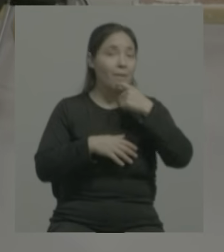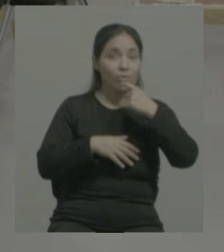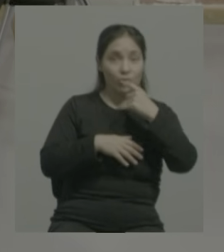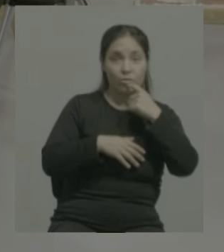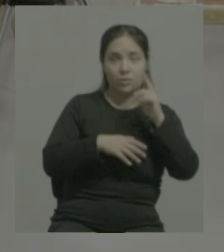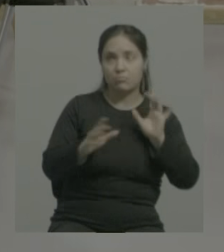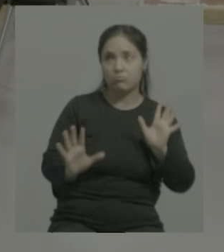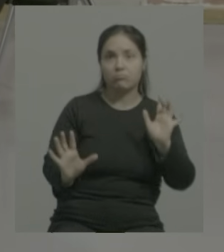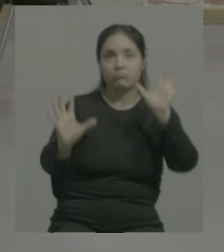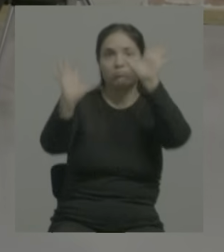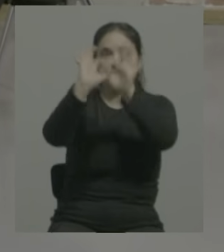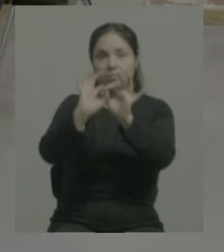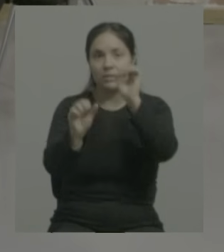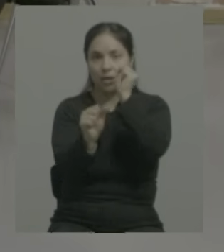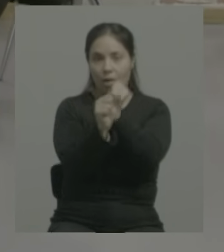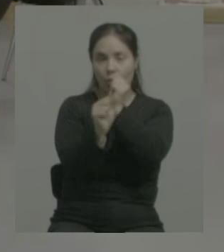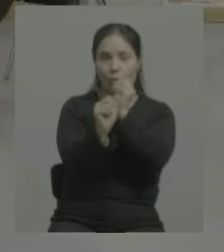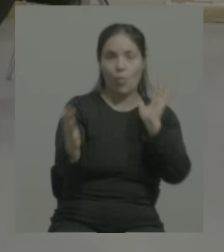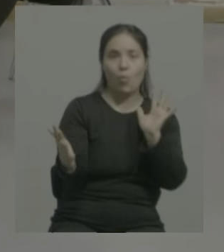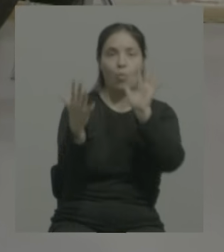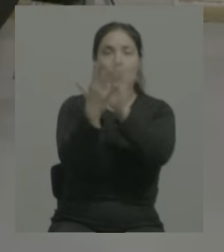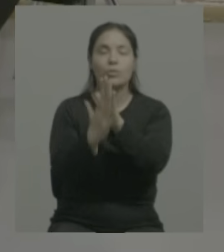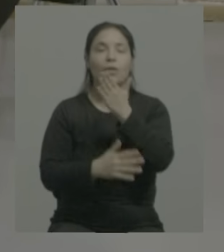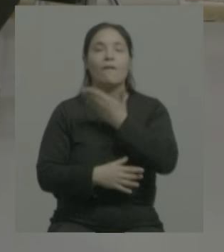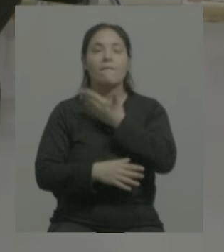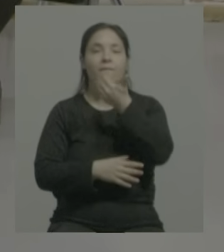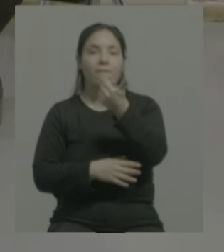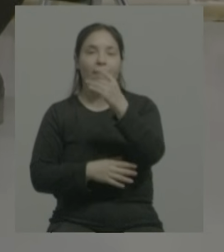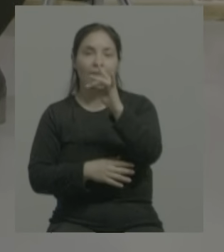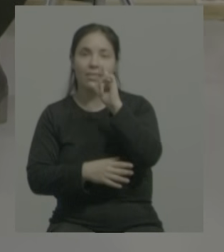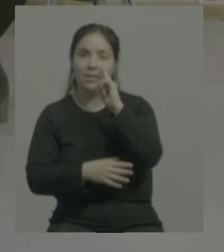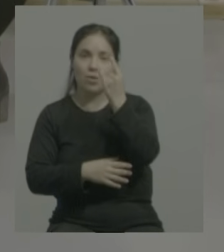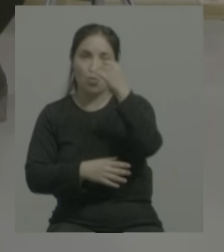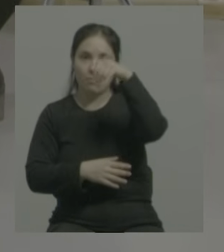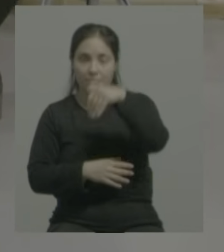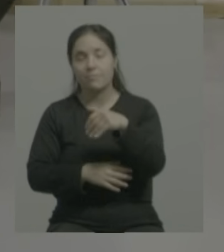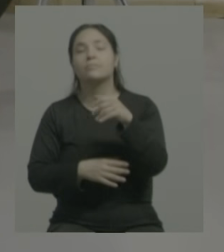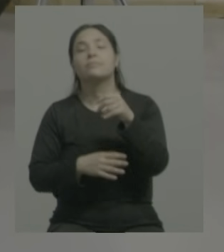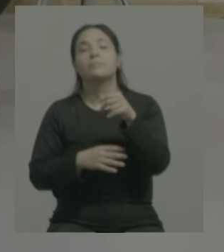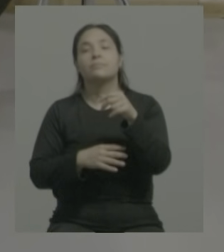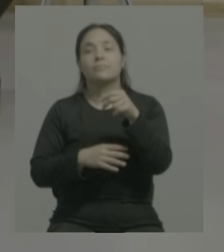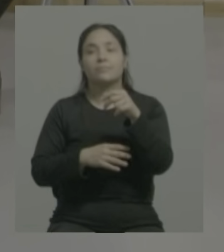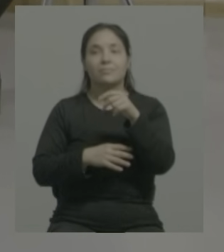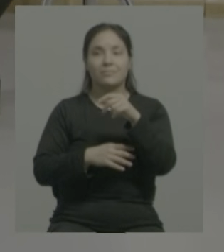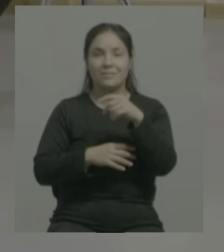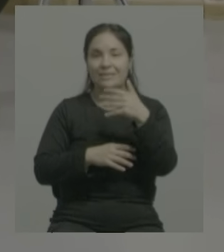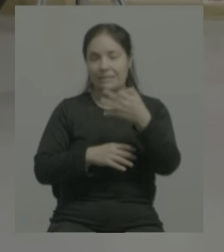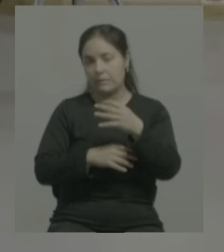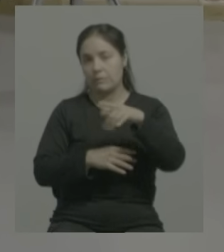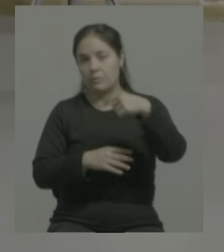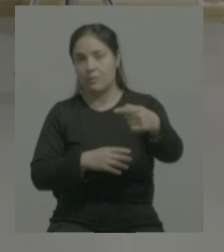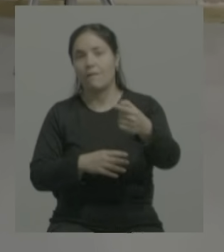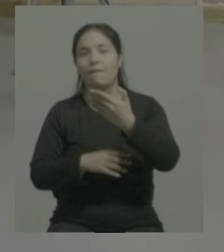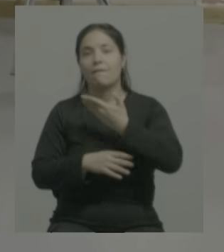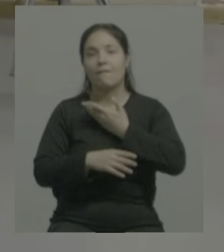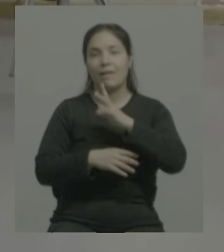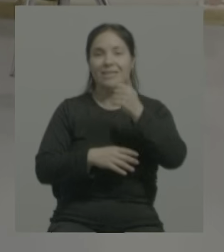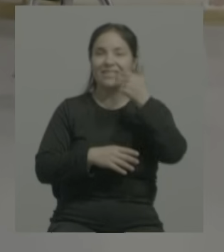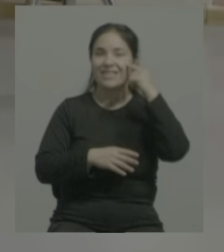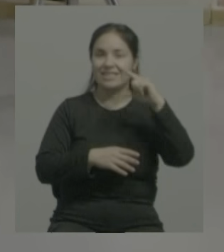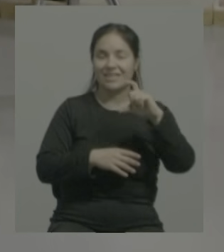en sintonía con eso, con FADIUN, que bueno, viene enseguida Francisca, con ATUNCU, que es